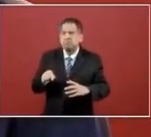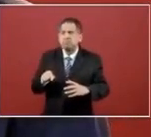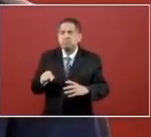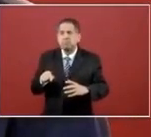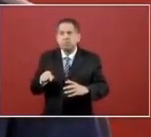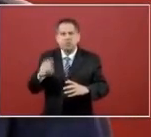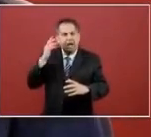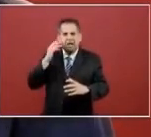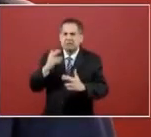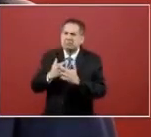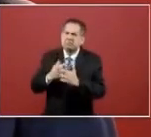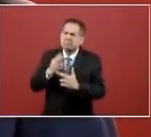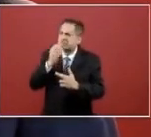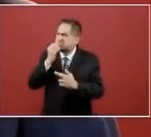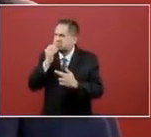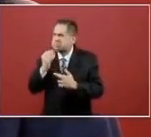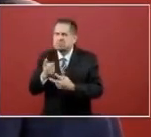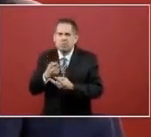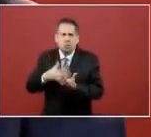generosa,